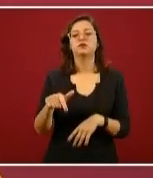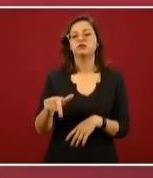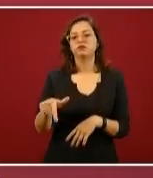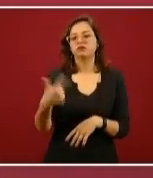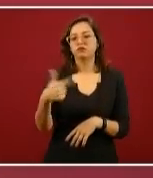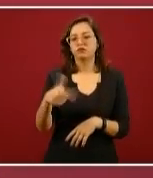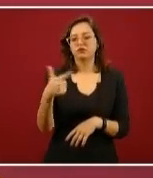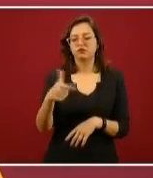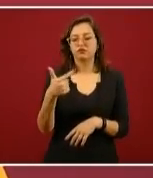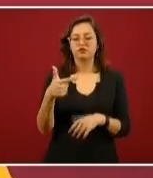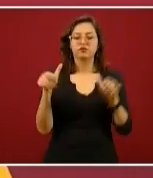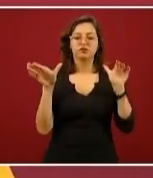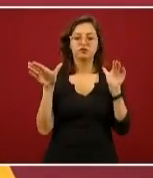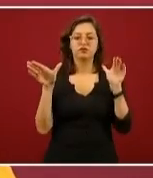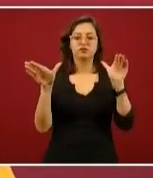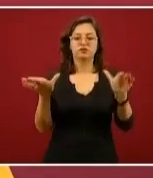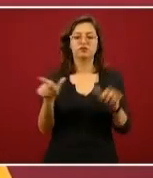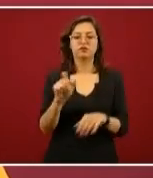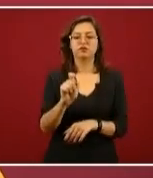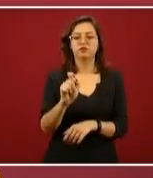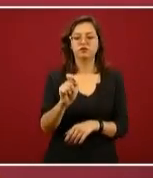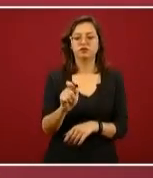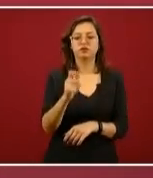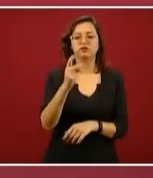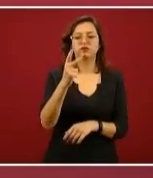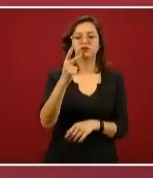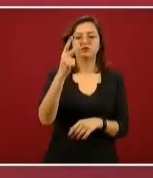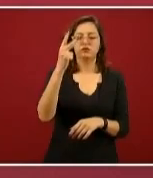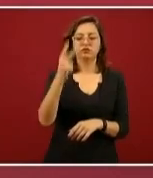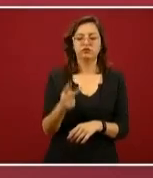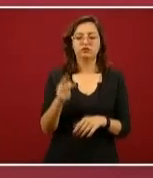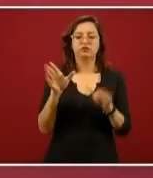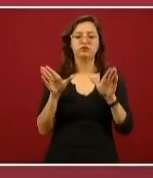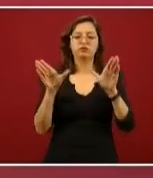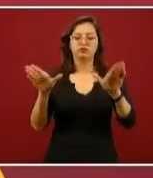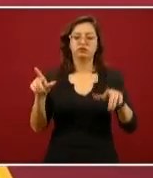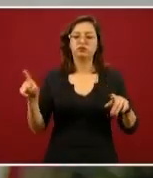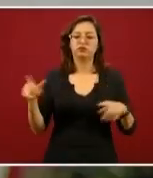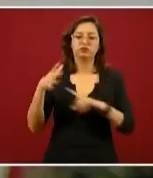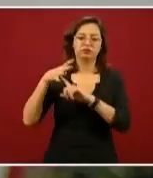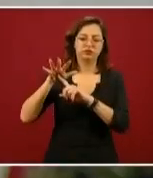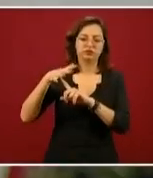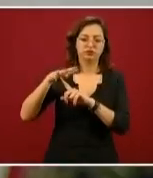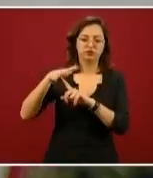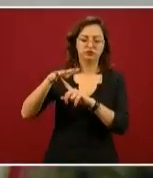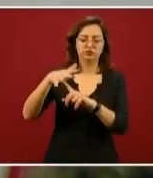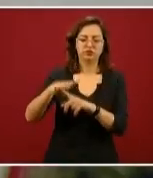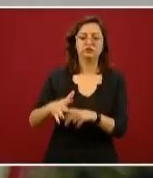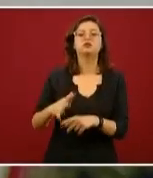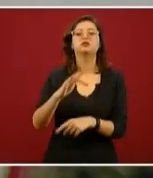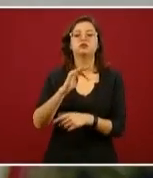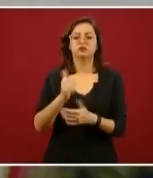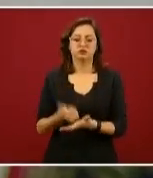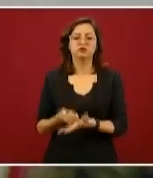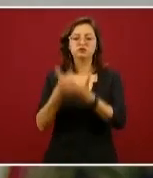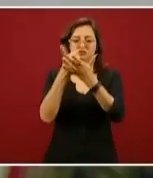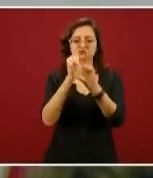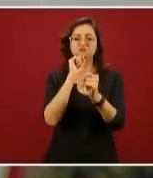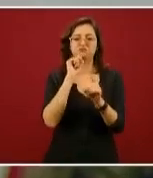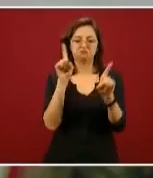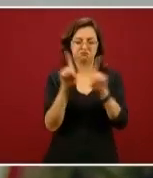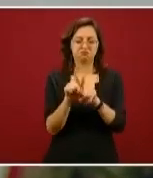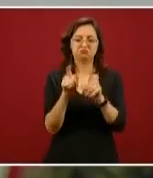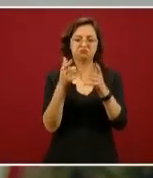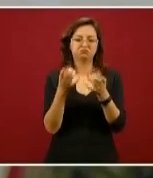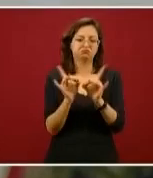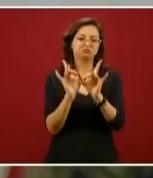12 aeronaves de ala fija, 22 aeronaves de ala rotativa, helicópteros que nos van a servir para